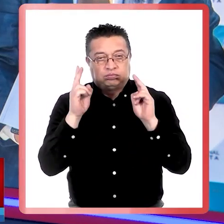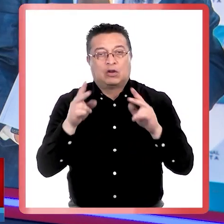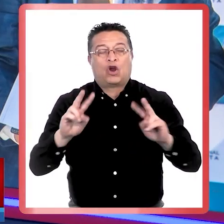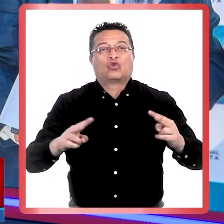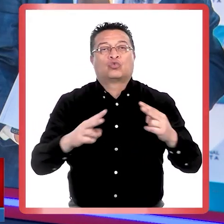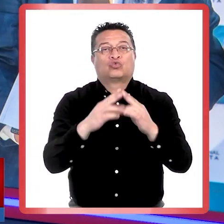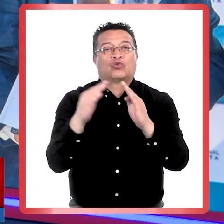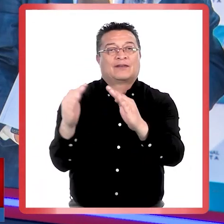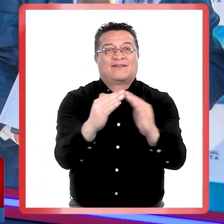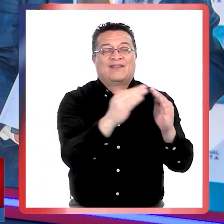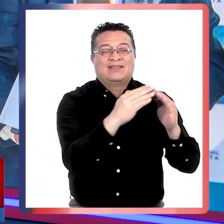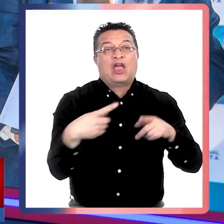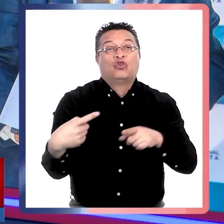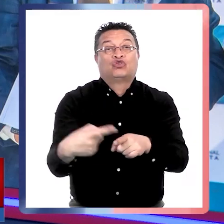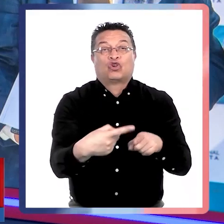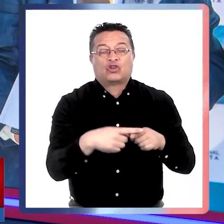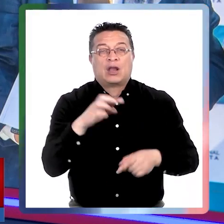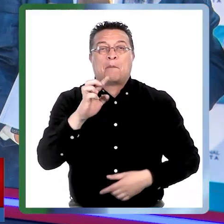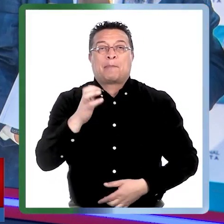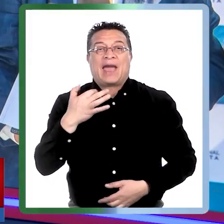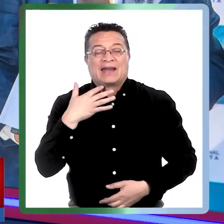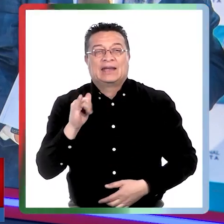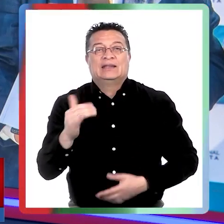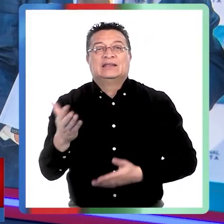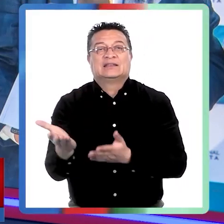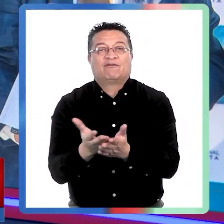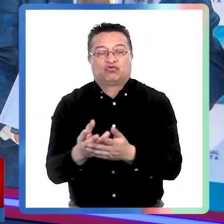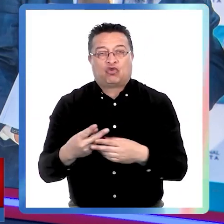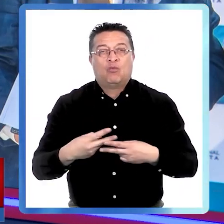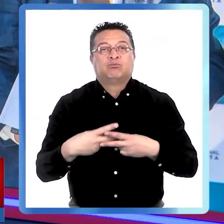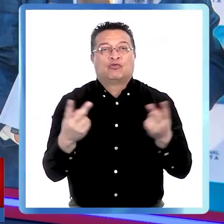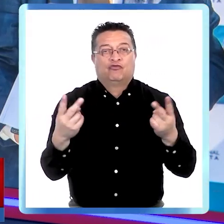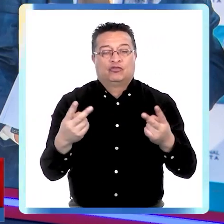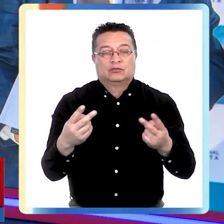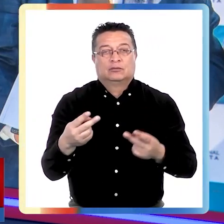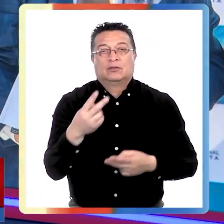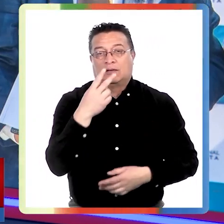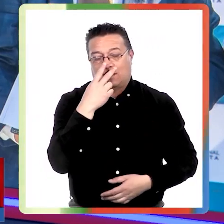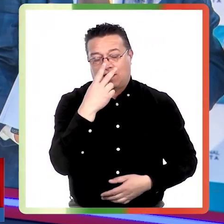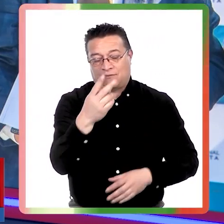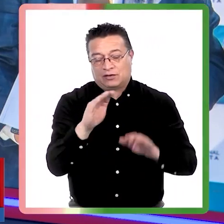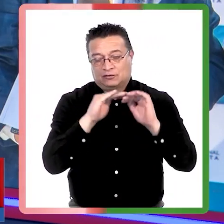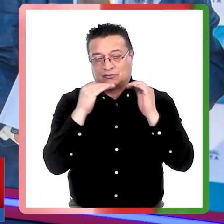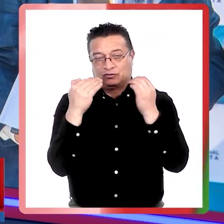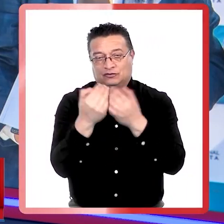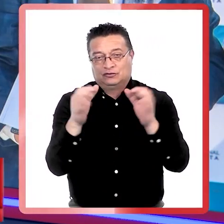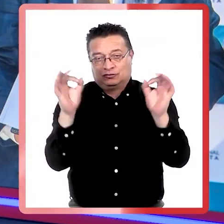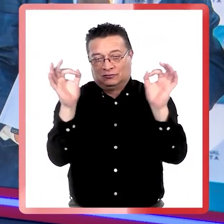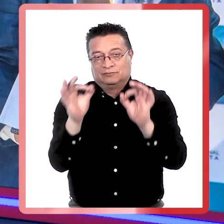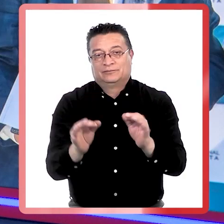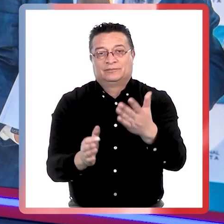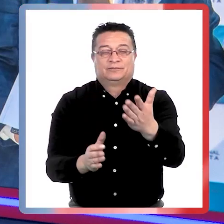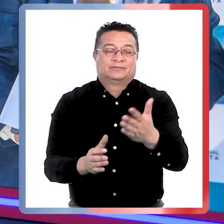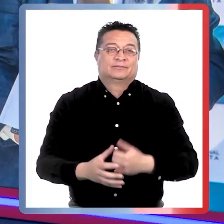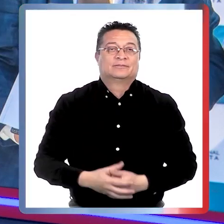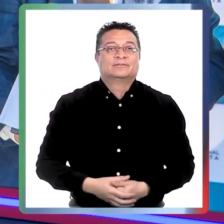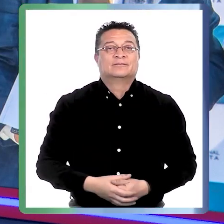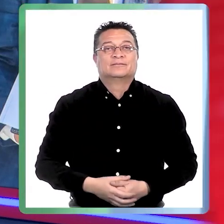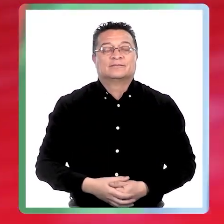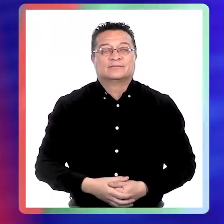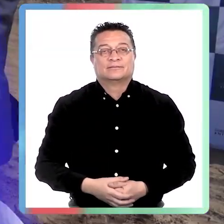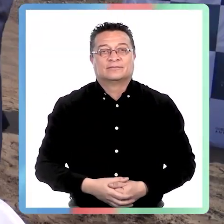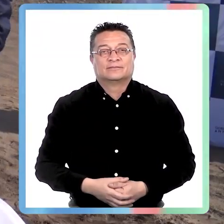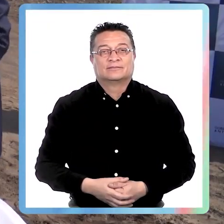la construcción de viviendas sociales, parques y servicios públicos. Antofagasta Televisión con todos los detalles en la siguiente nota.